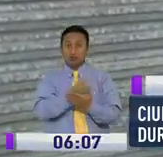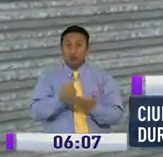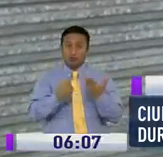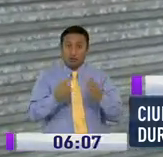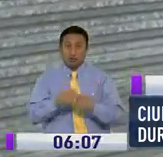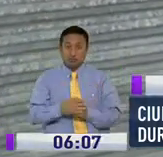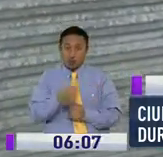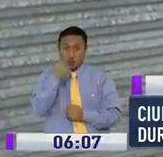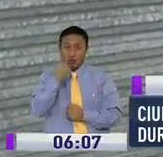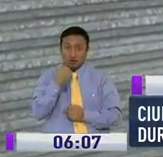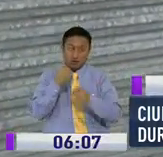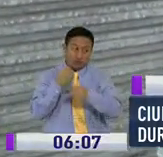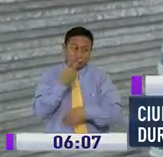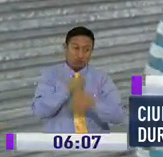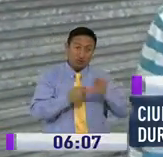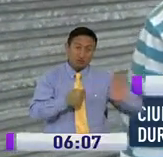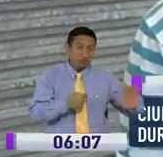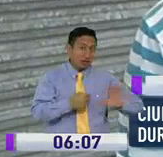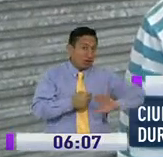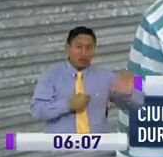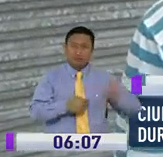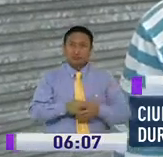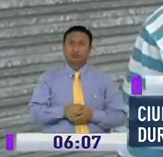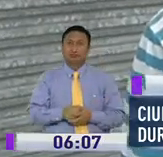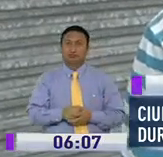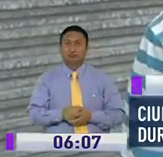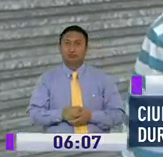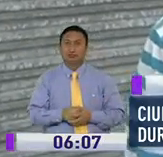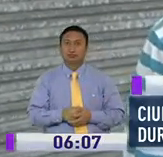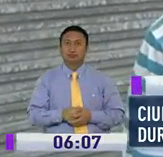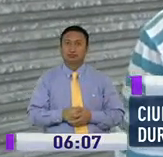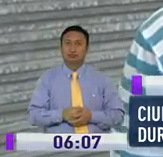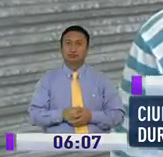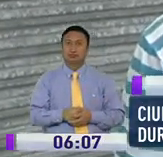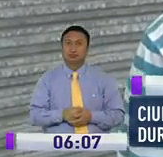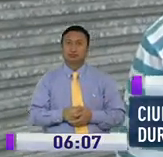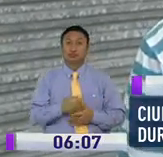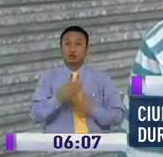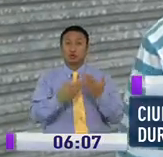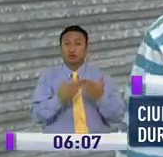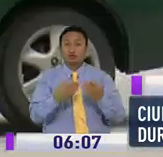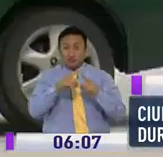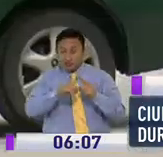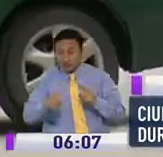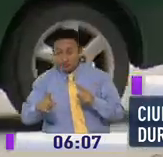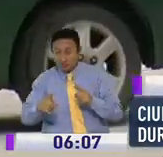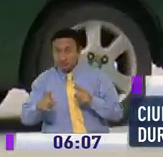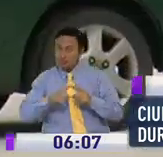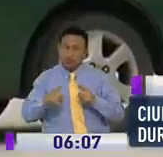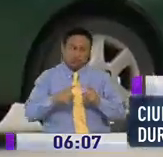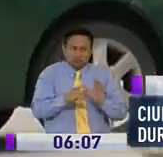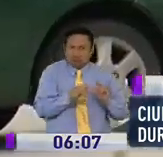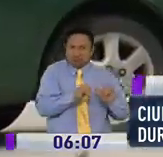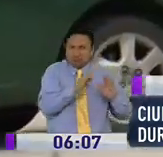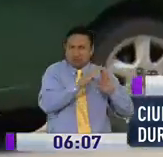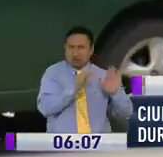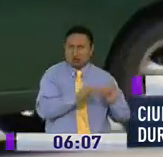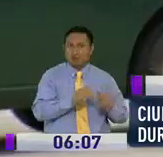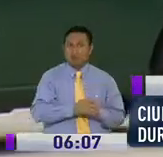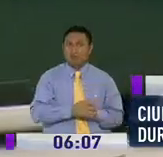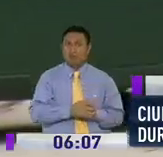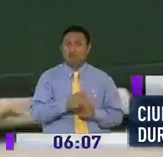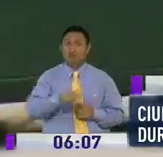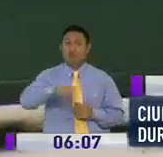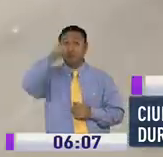poco de comida para estar con mis hijos, mi familia, y ya cuando haga falta vuelvo a salir. Si no, pues nada, y me quedo en casa nomás. Para muchos, este domingo fue el